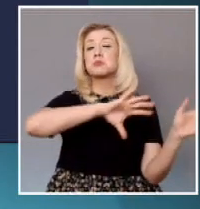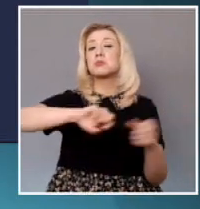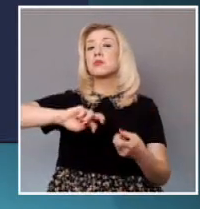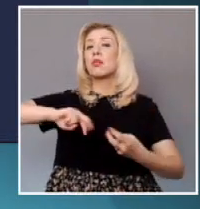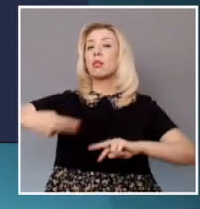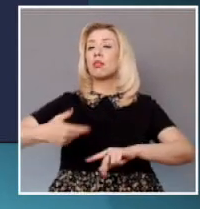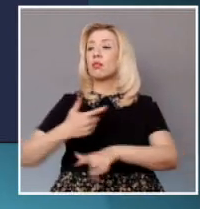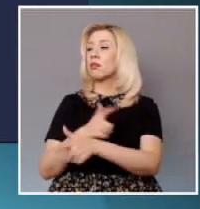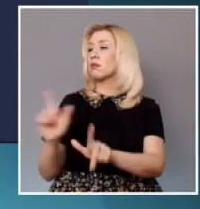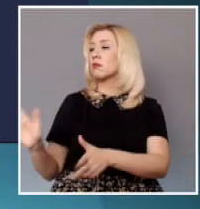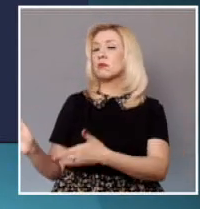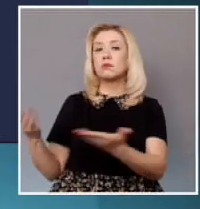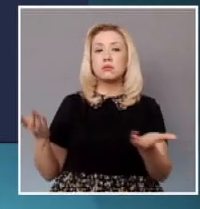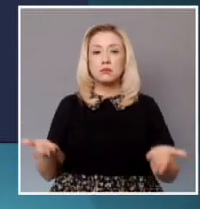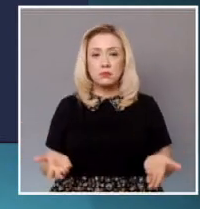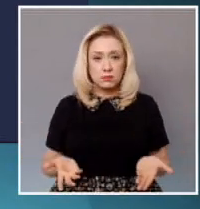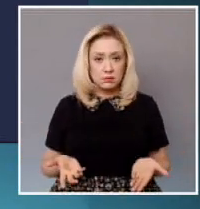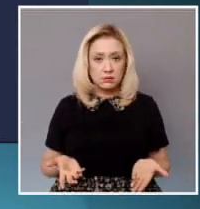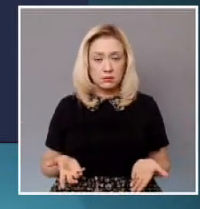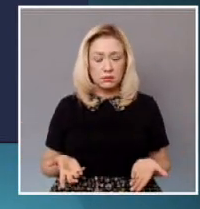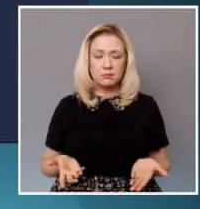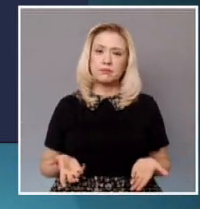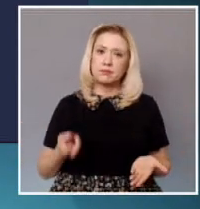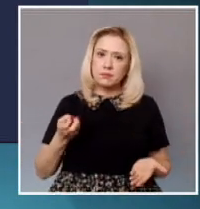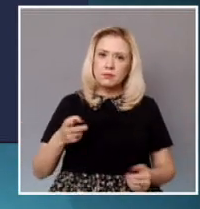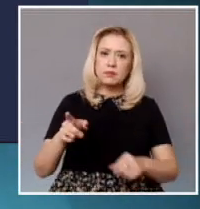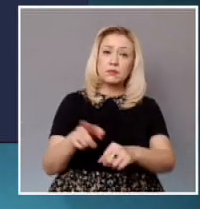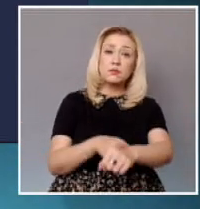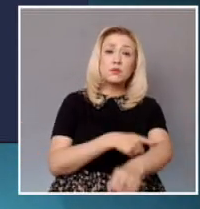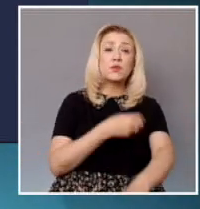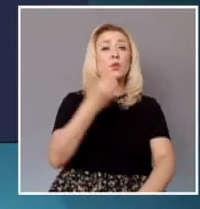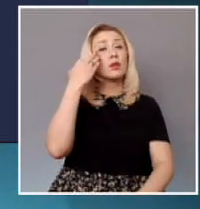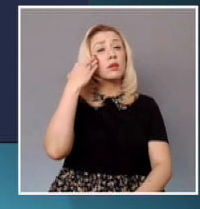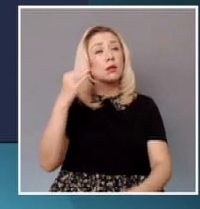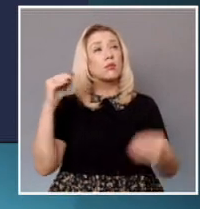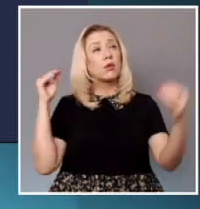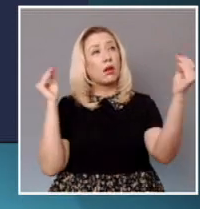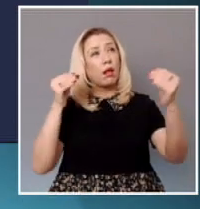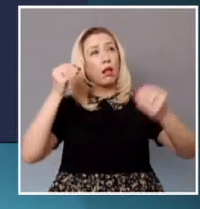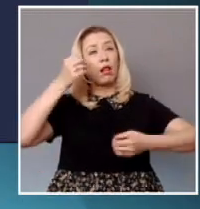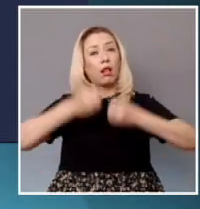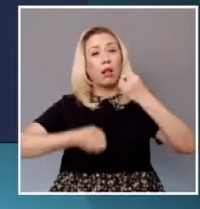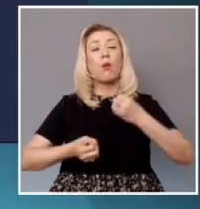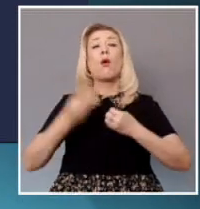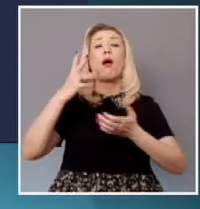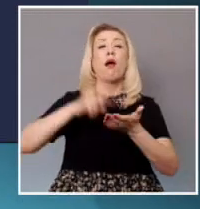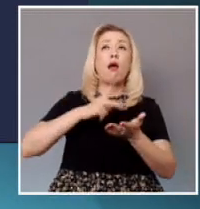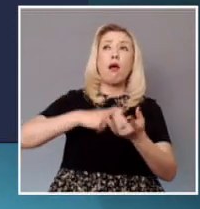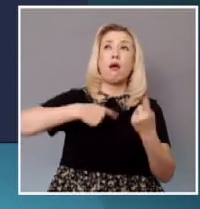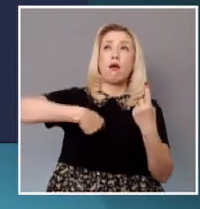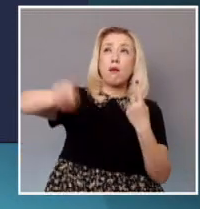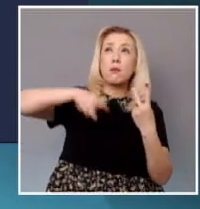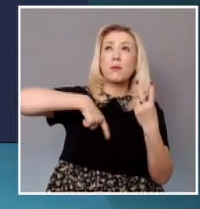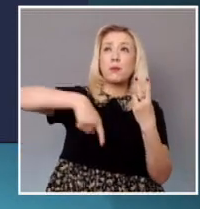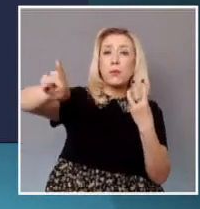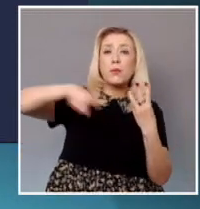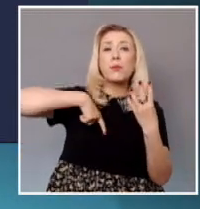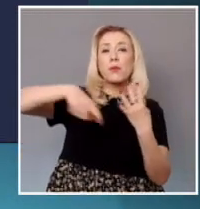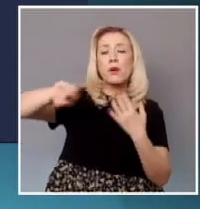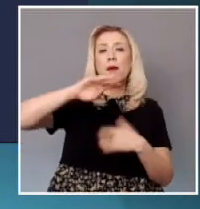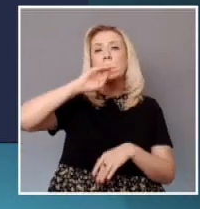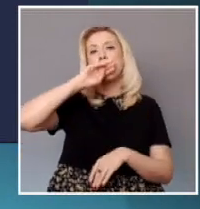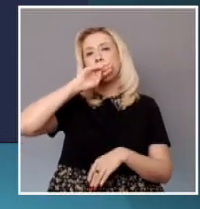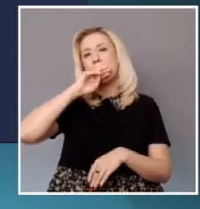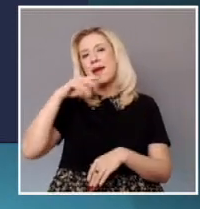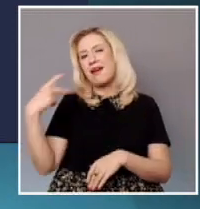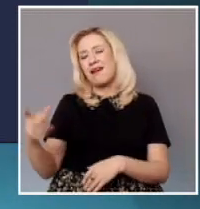micrositio destaca la duración de los procesos, así como el número de audiencias. En el encuentro, madres de mujeres víctimas de